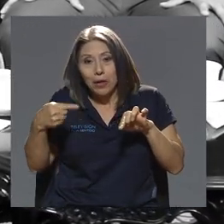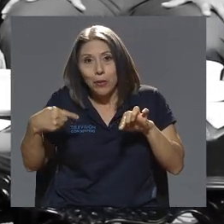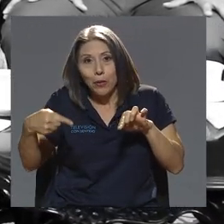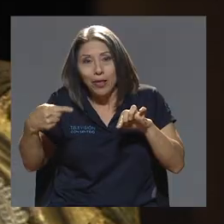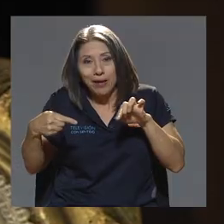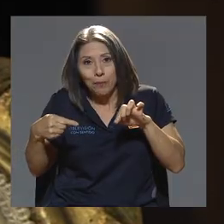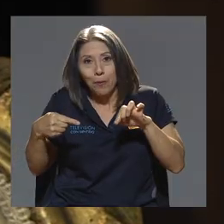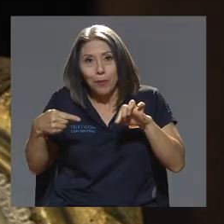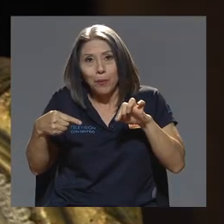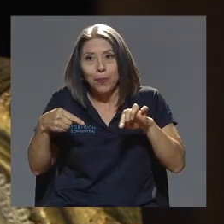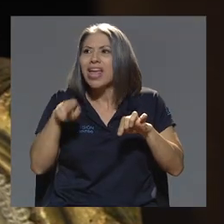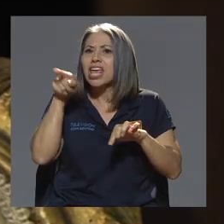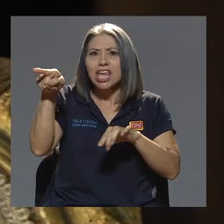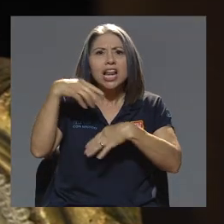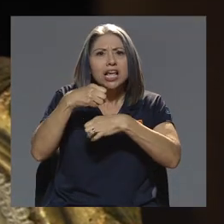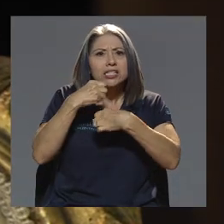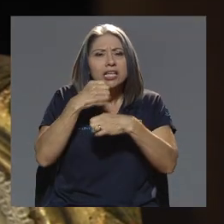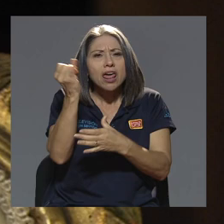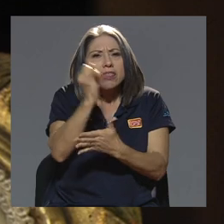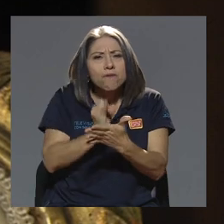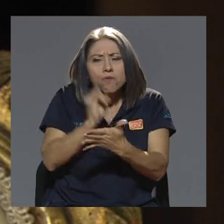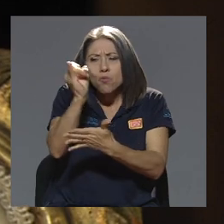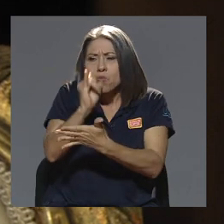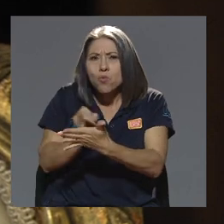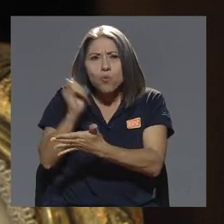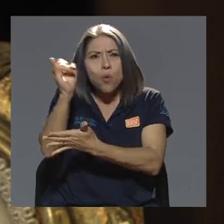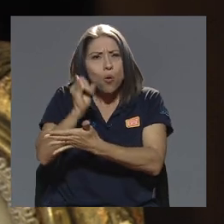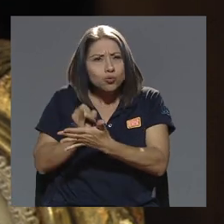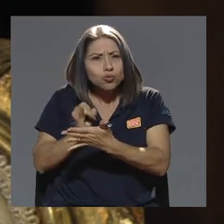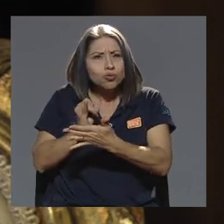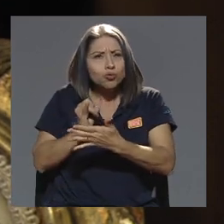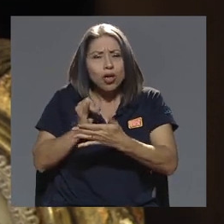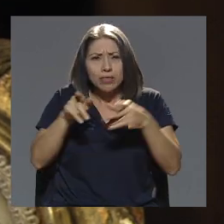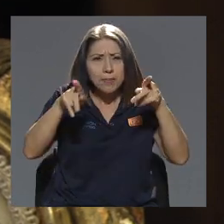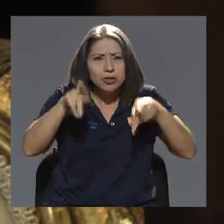hacía dibujos de las fracturas, y hacía,